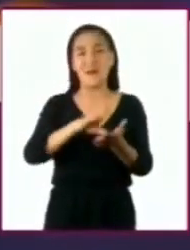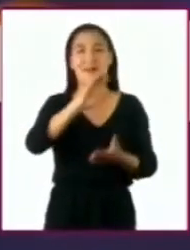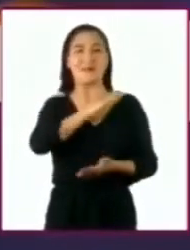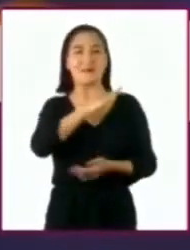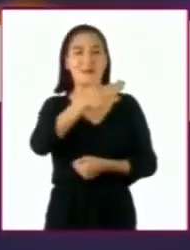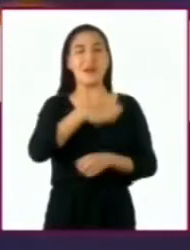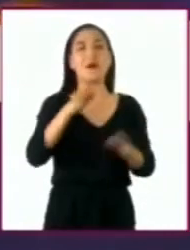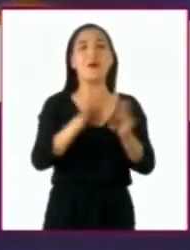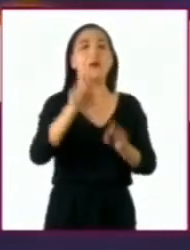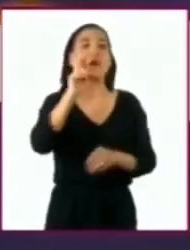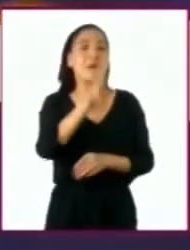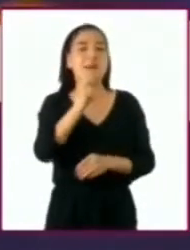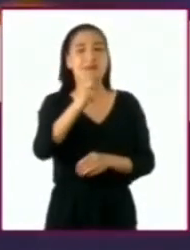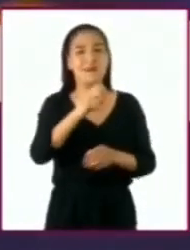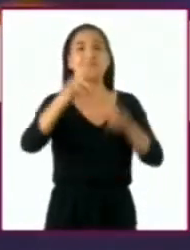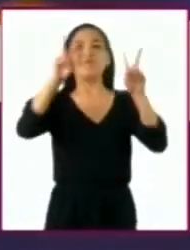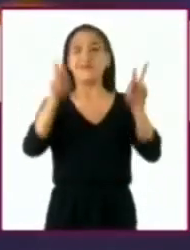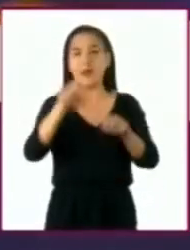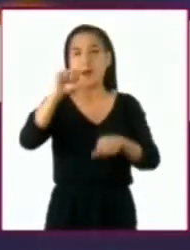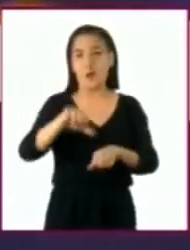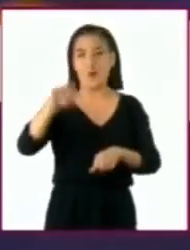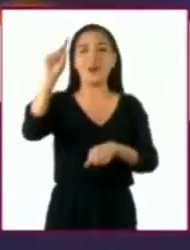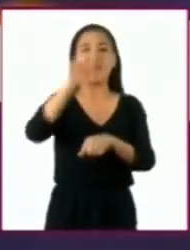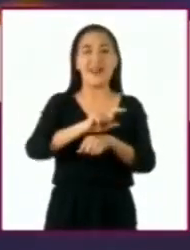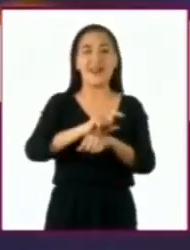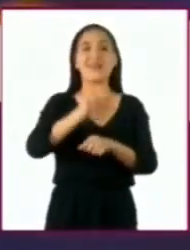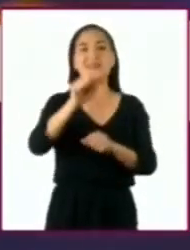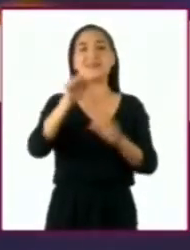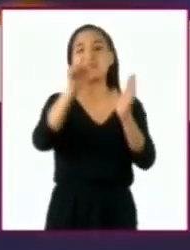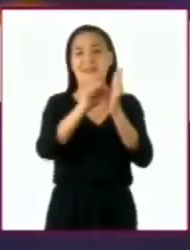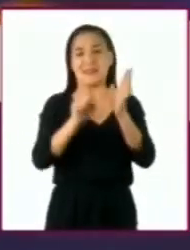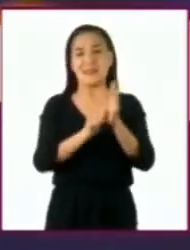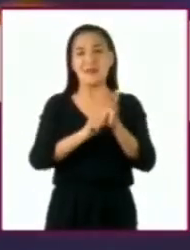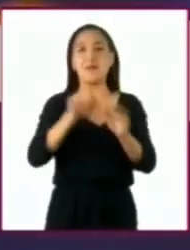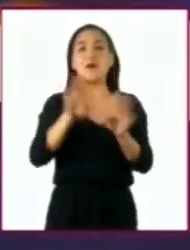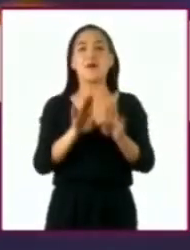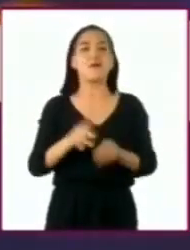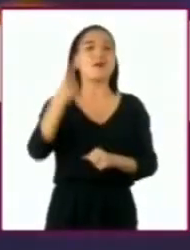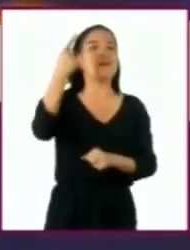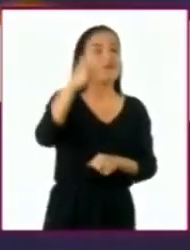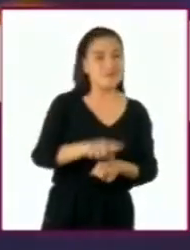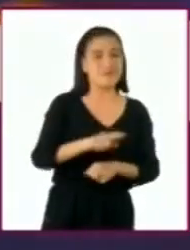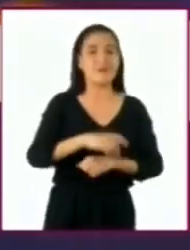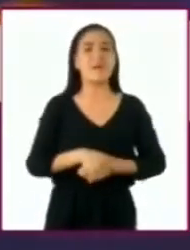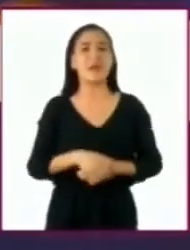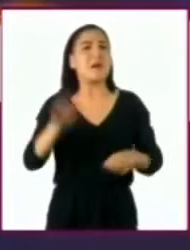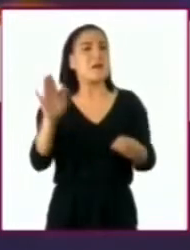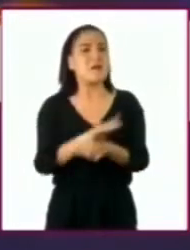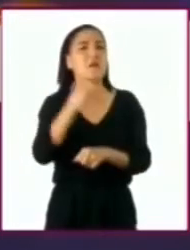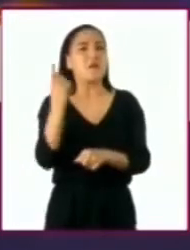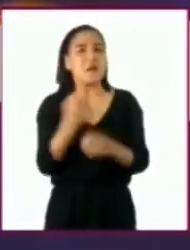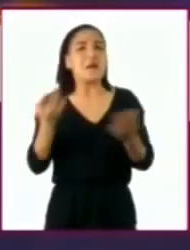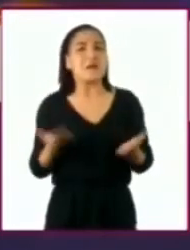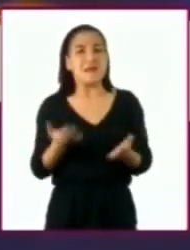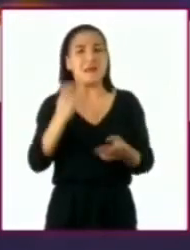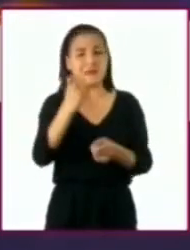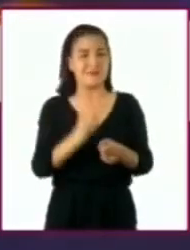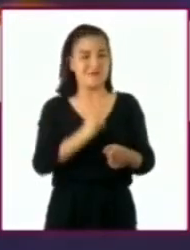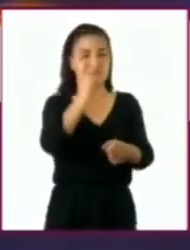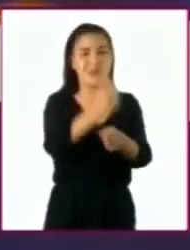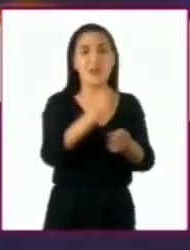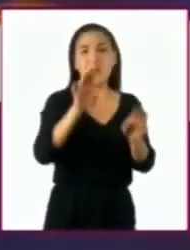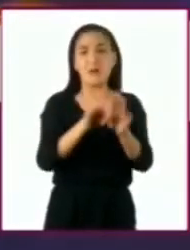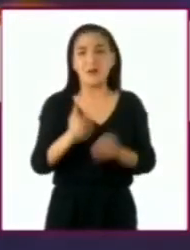que revisaremos el día de hoy, el sistema de la encomienda. Pero, ¿por qué se instauró la encomienda en